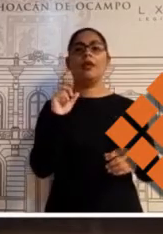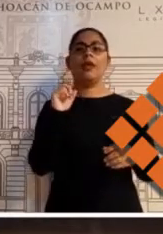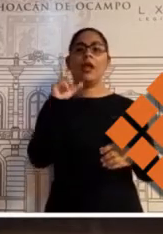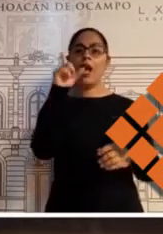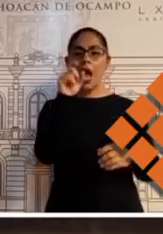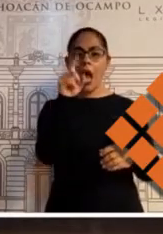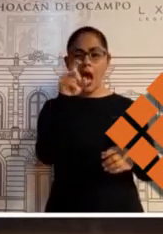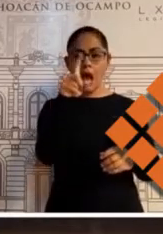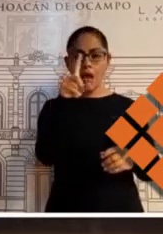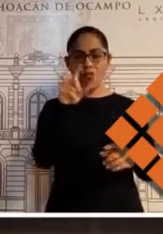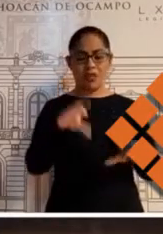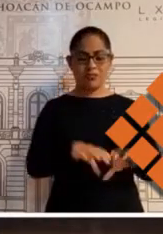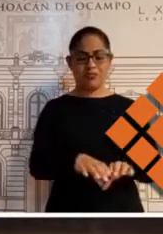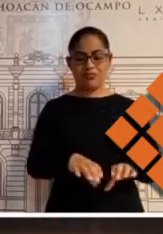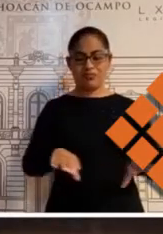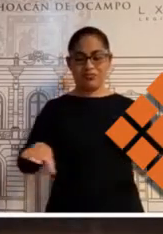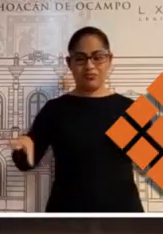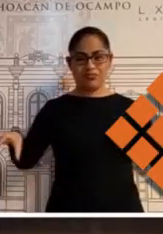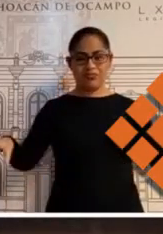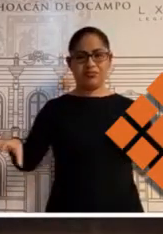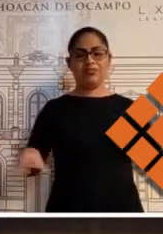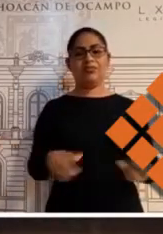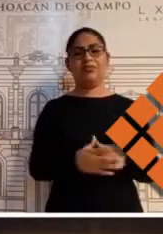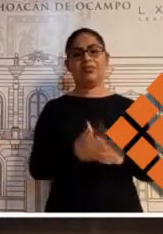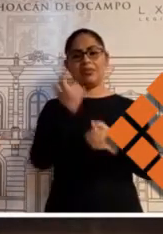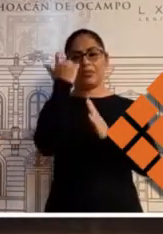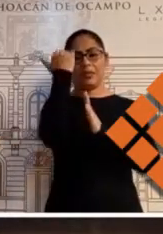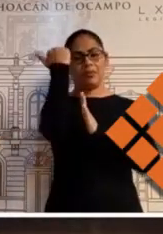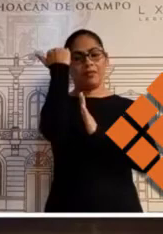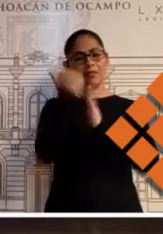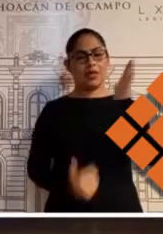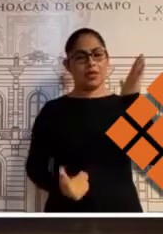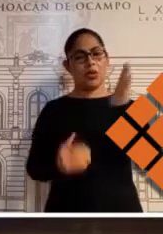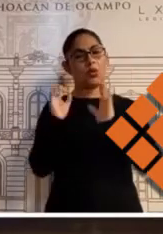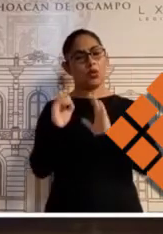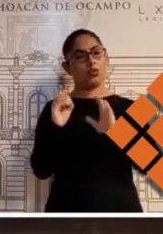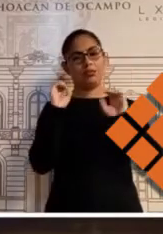se emita en ceros y que